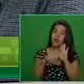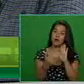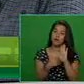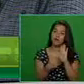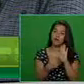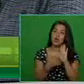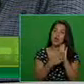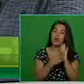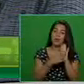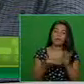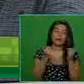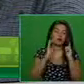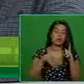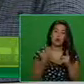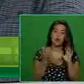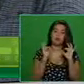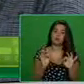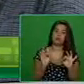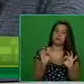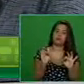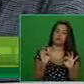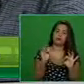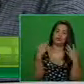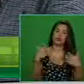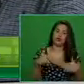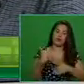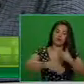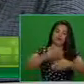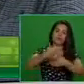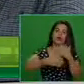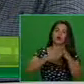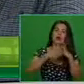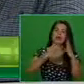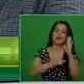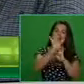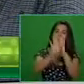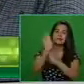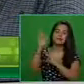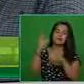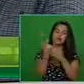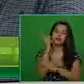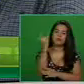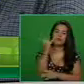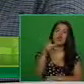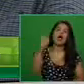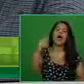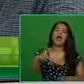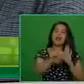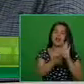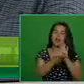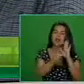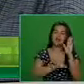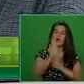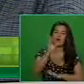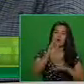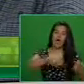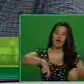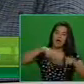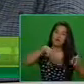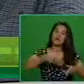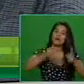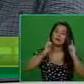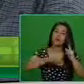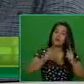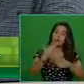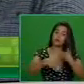producción. Entre ellas, una de las más importantes es la Ley de Tierra y Desarrollo Agrario, que fue, digamos, el punto de partida que ha permitido la reivindicación